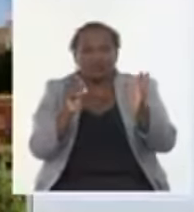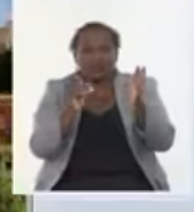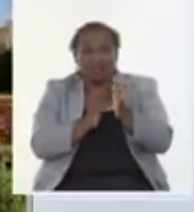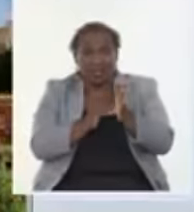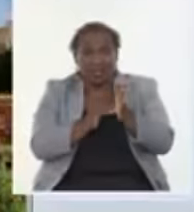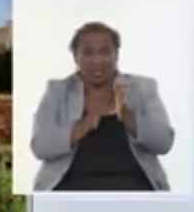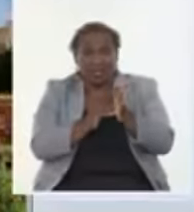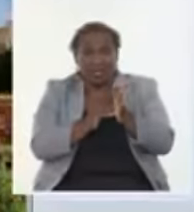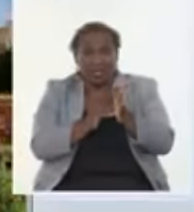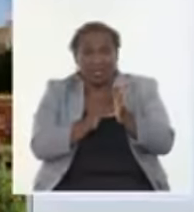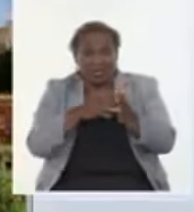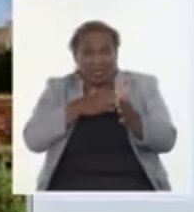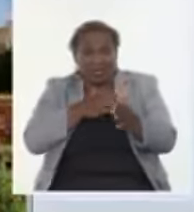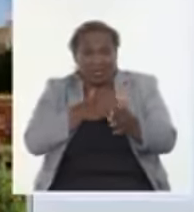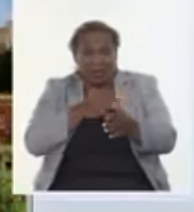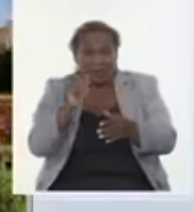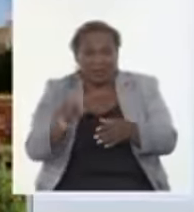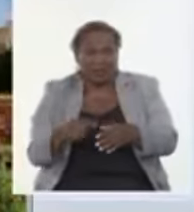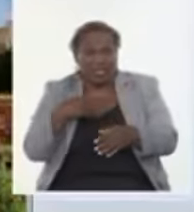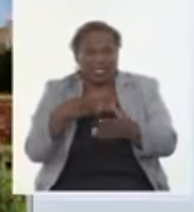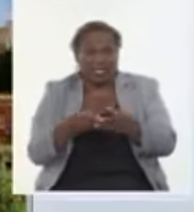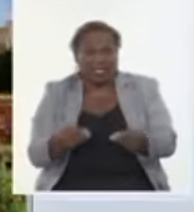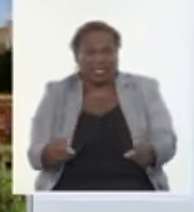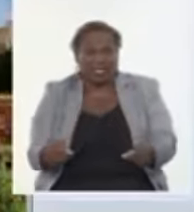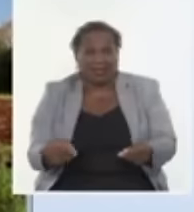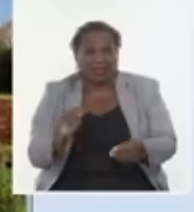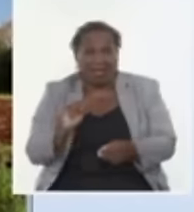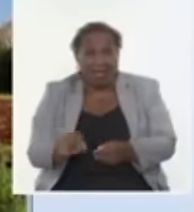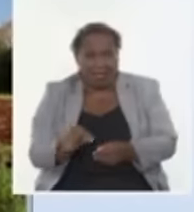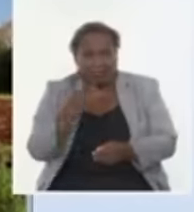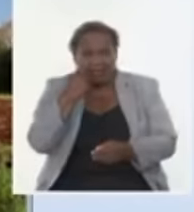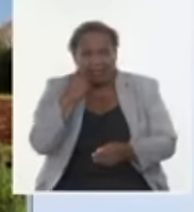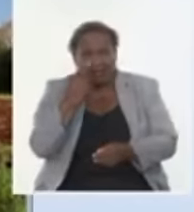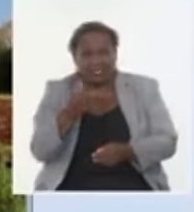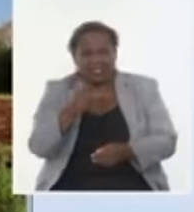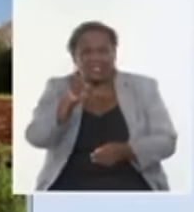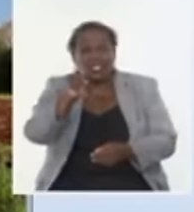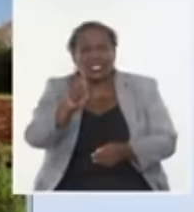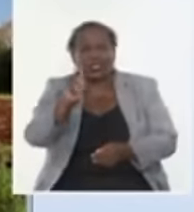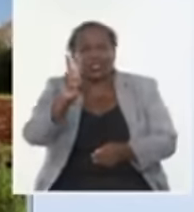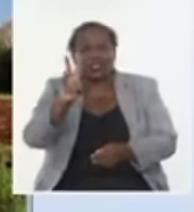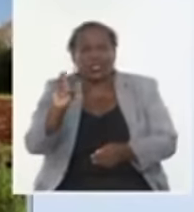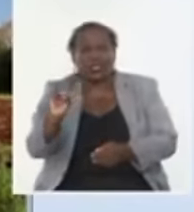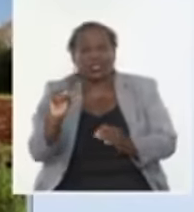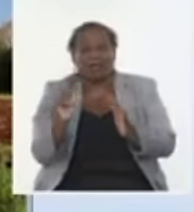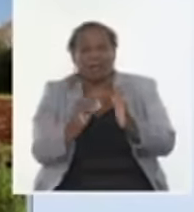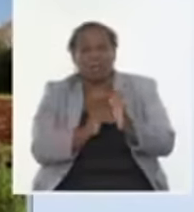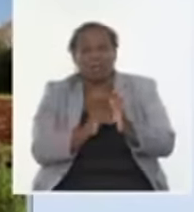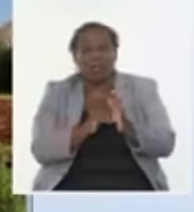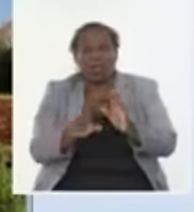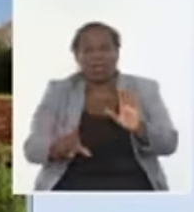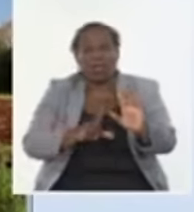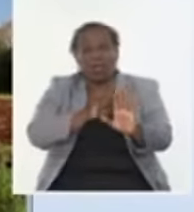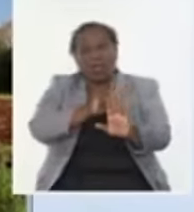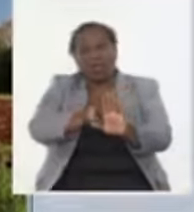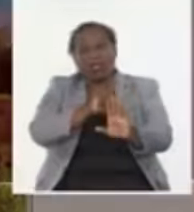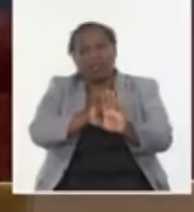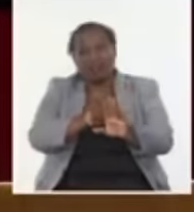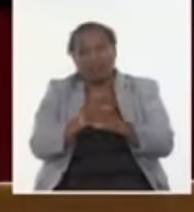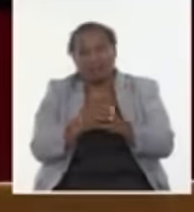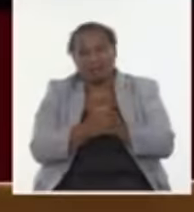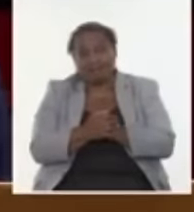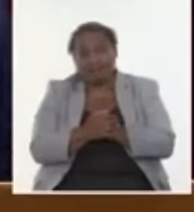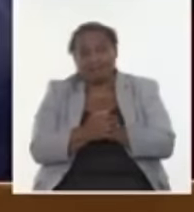388 mil tenientes de tierra. En ellos se han detectado 130 mil ilegalidades. Los